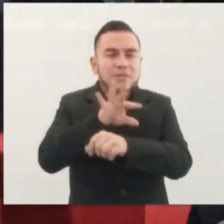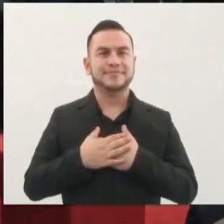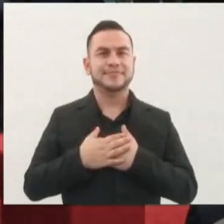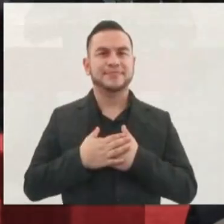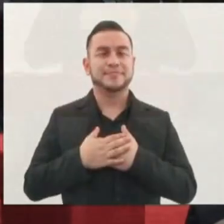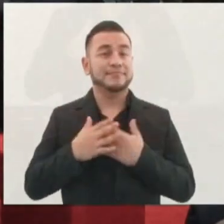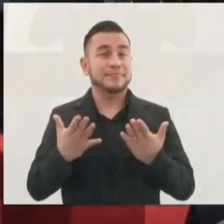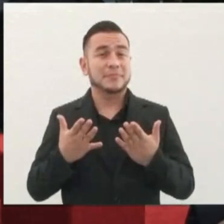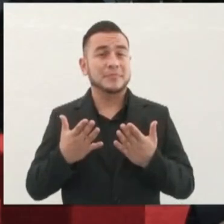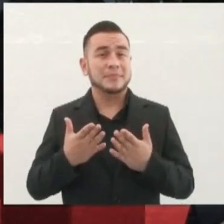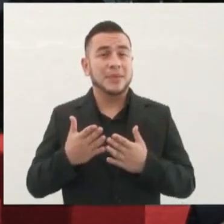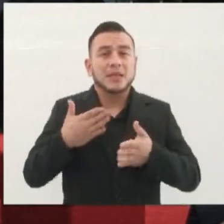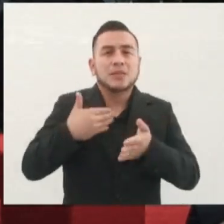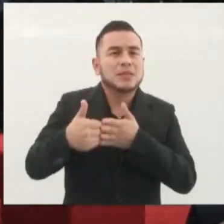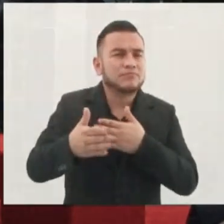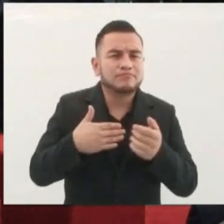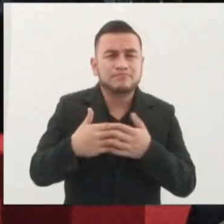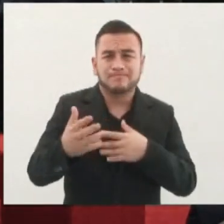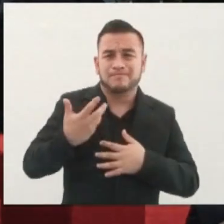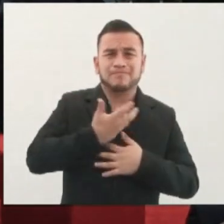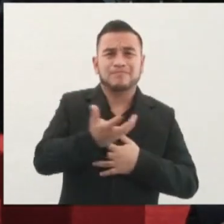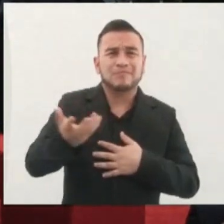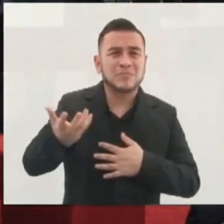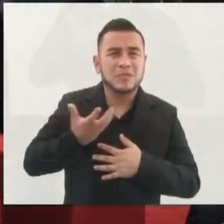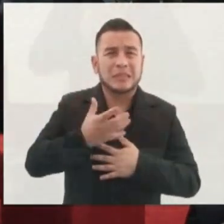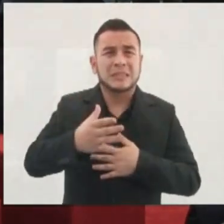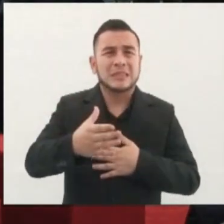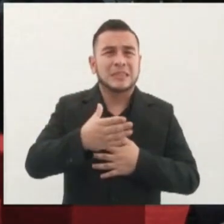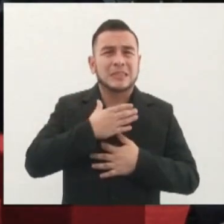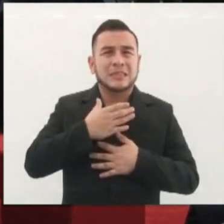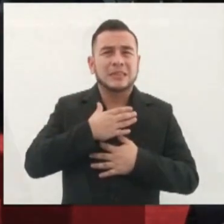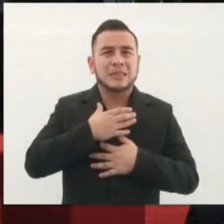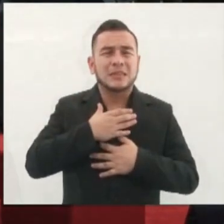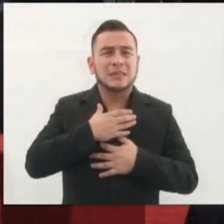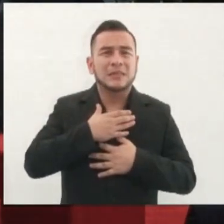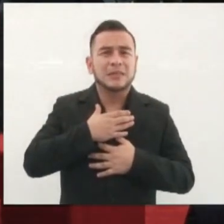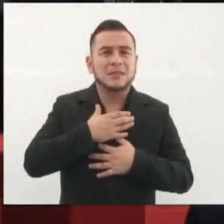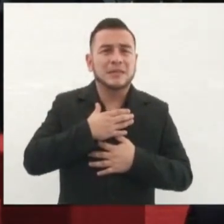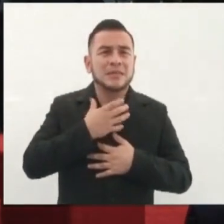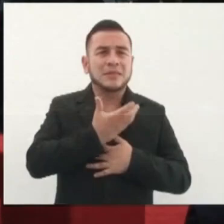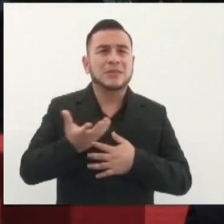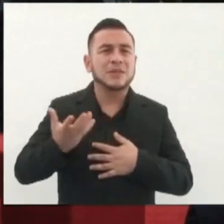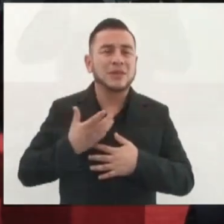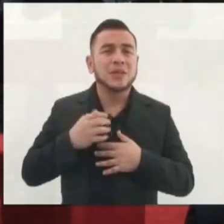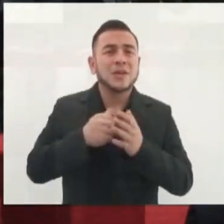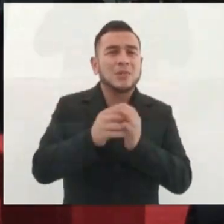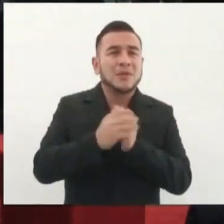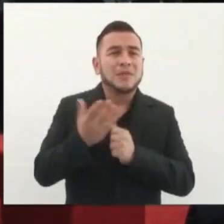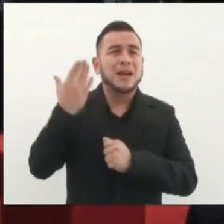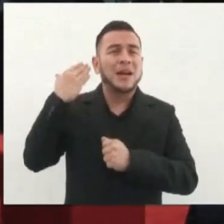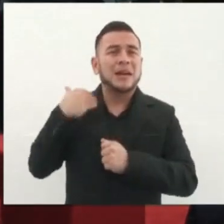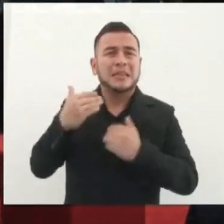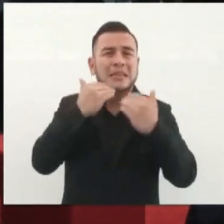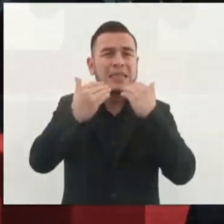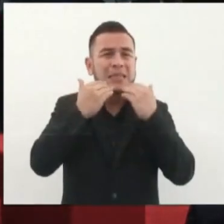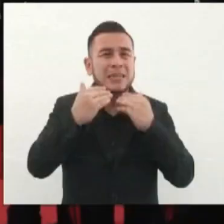país. A pesar de todo, a pesar de todas las carencias, a pesar de todos los problemas que mencioné hace un rato, a